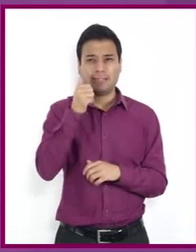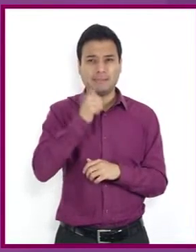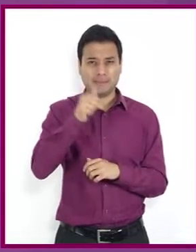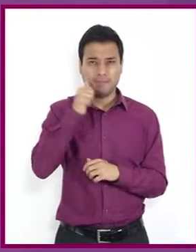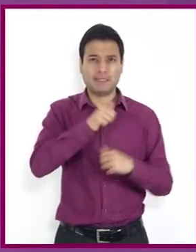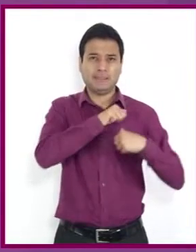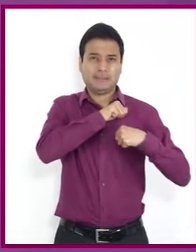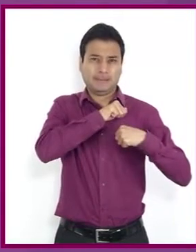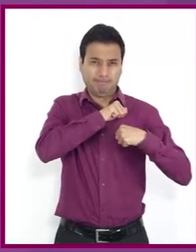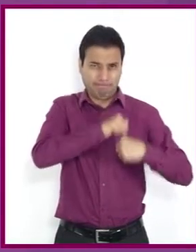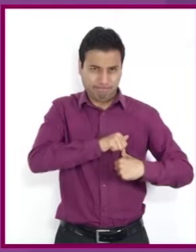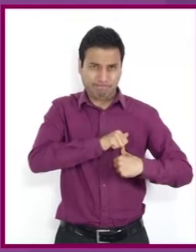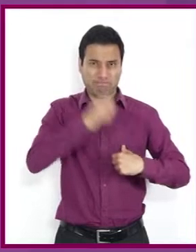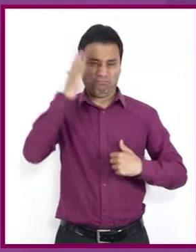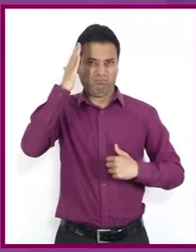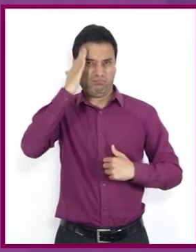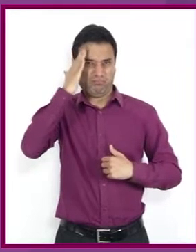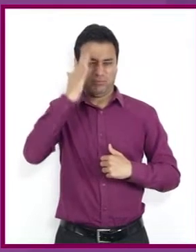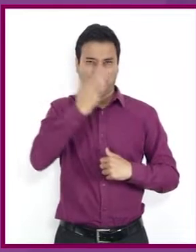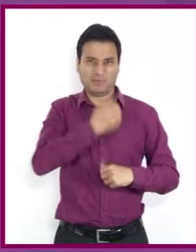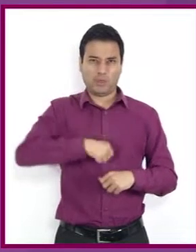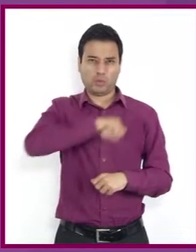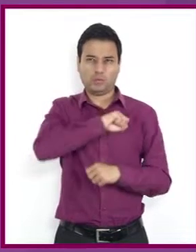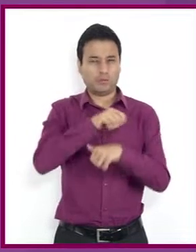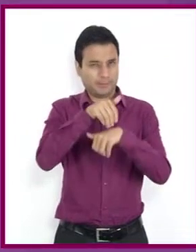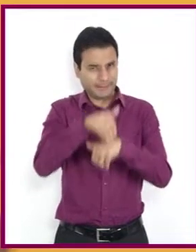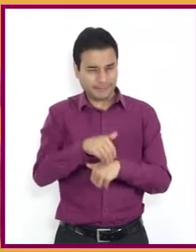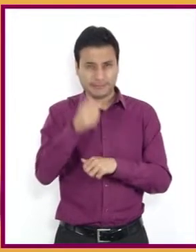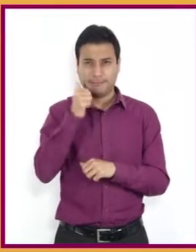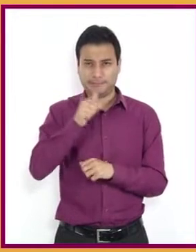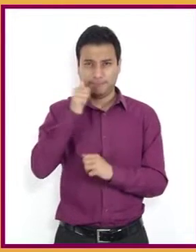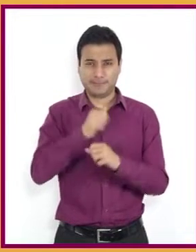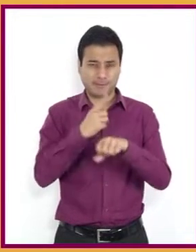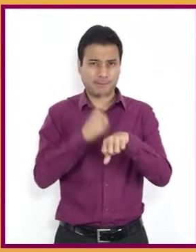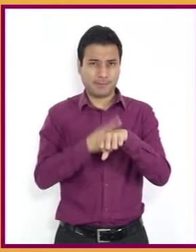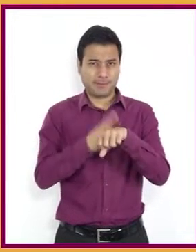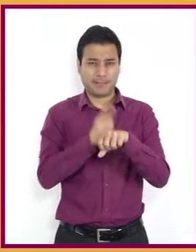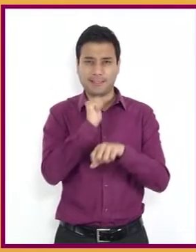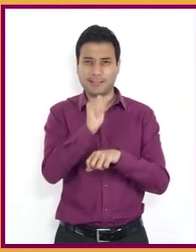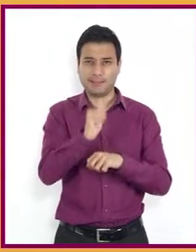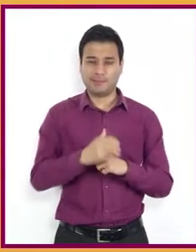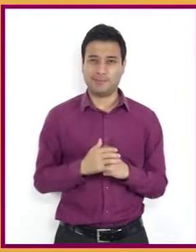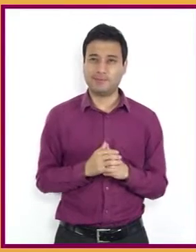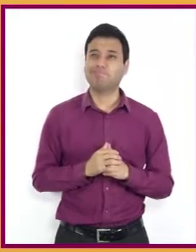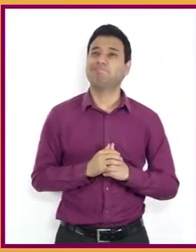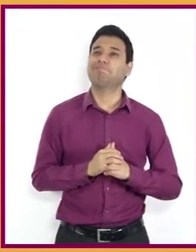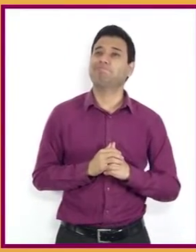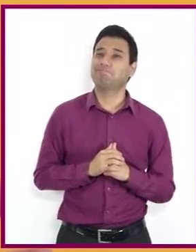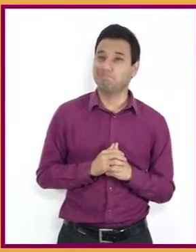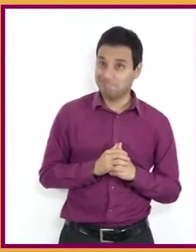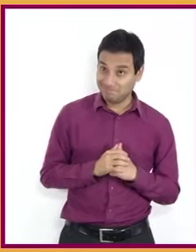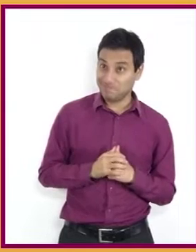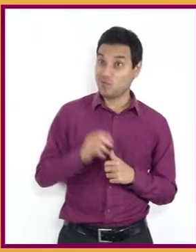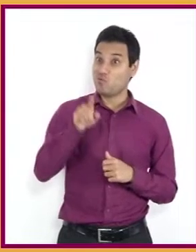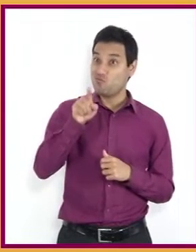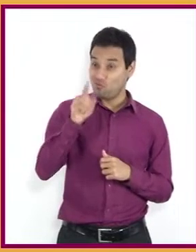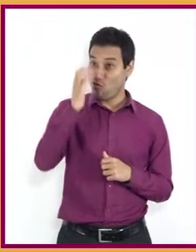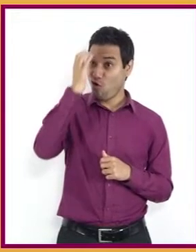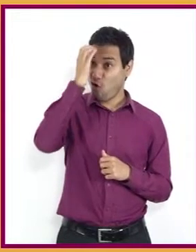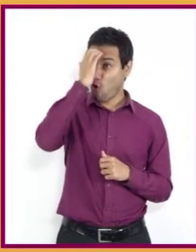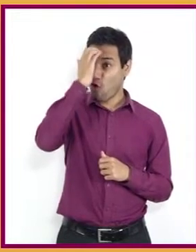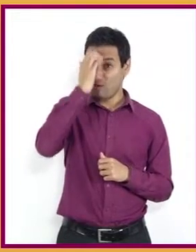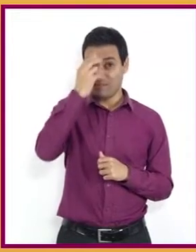autoridad sanitaria para evitar riesgos y no enfermarse. Veo que por aquellos lares están enterados de